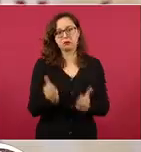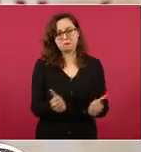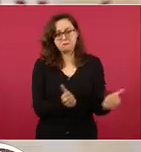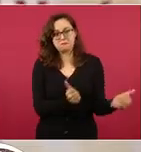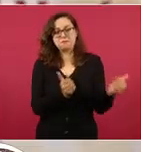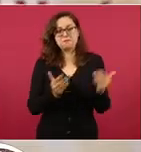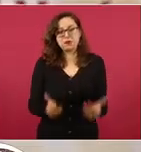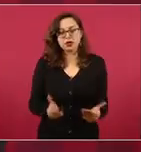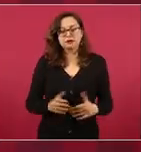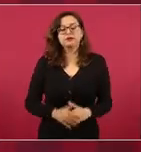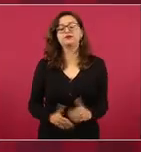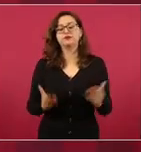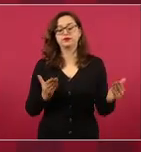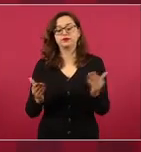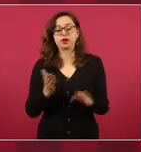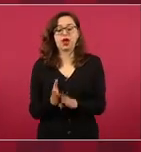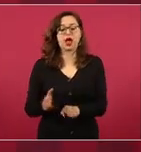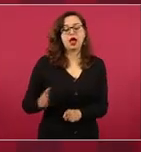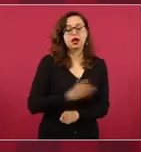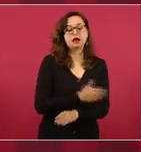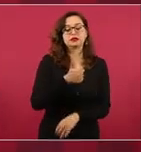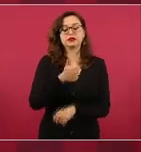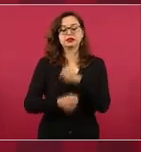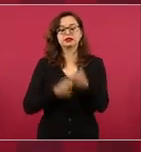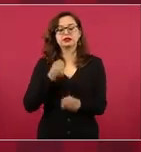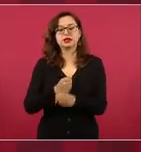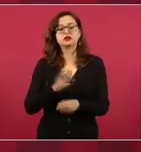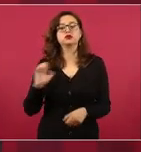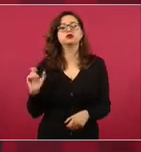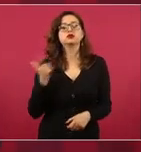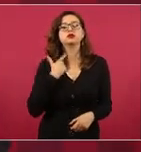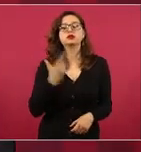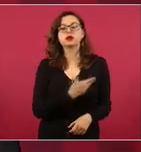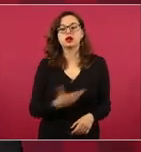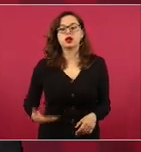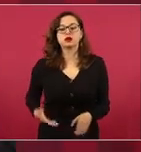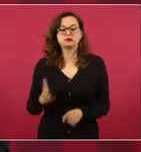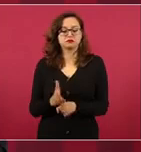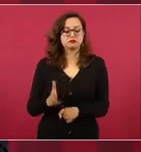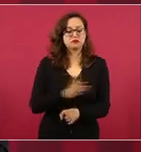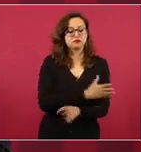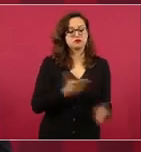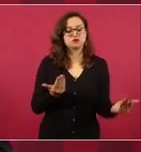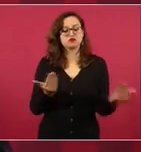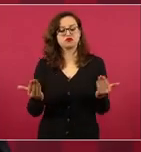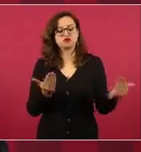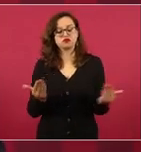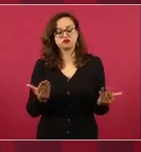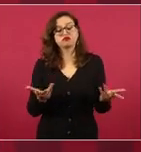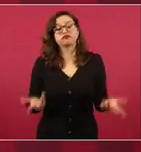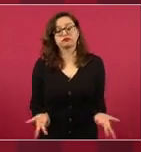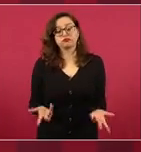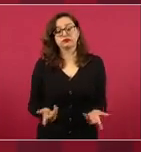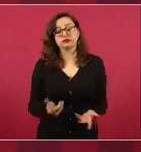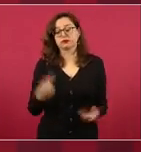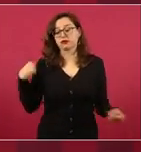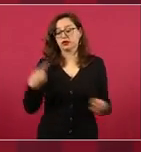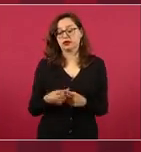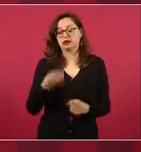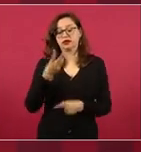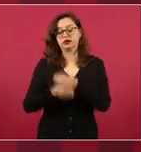con el sexenio anterior, que ya en poco más de tres años llevamos más del